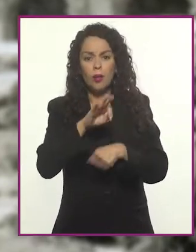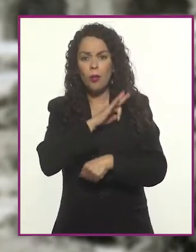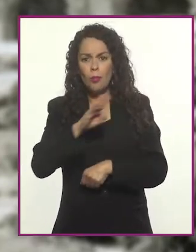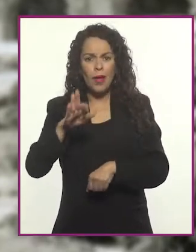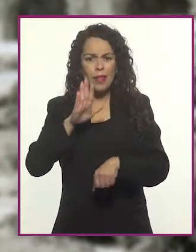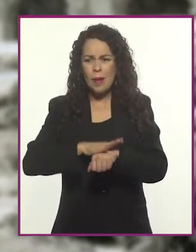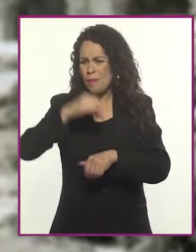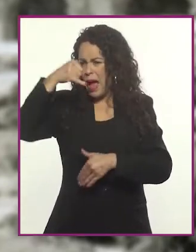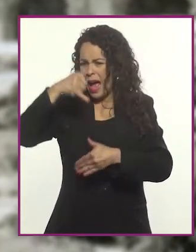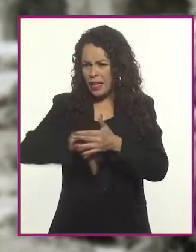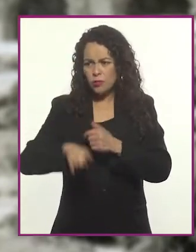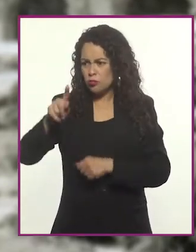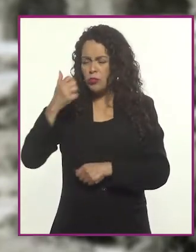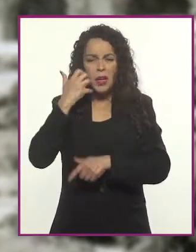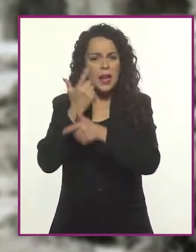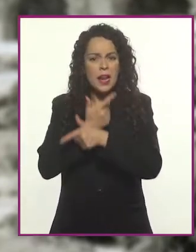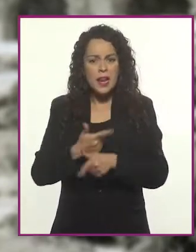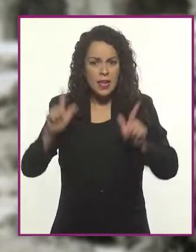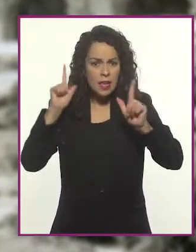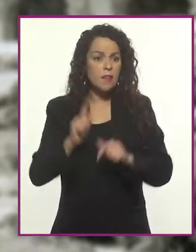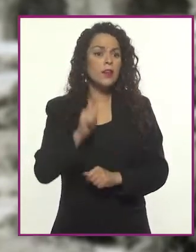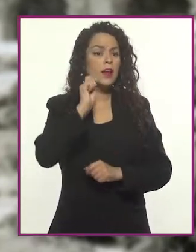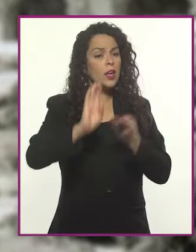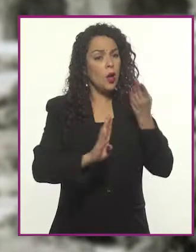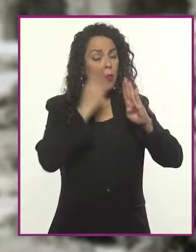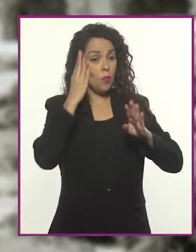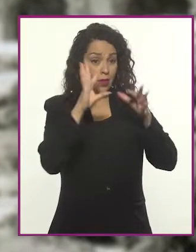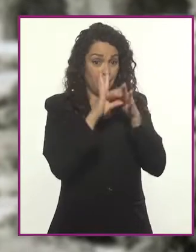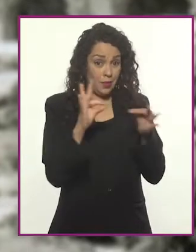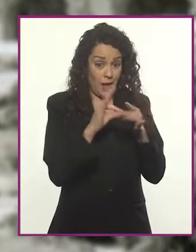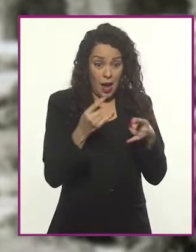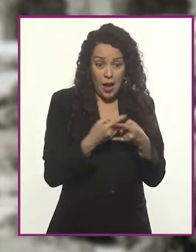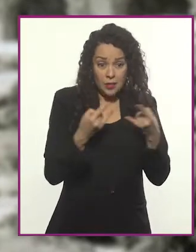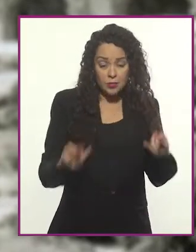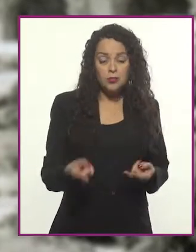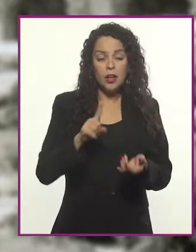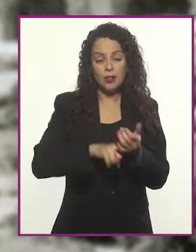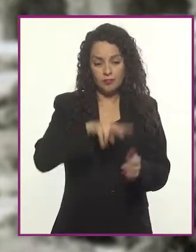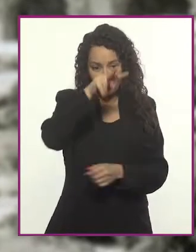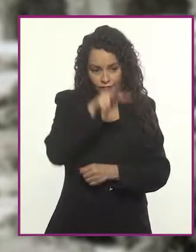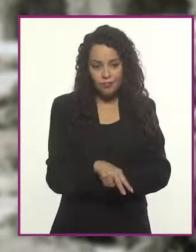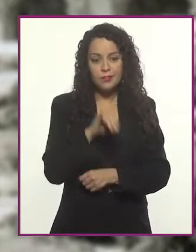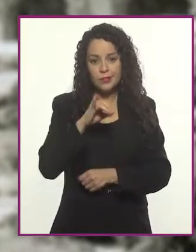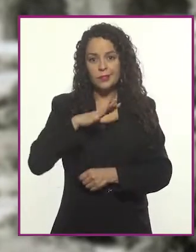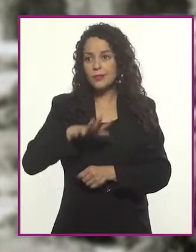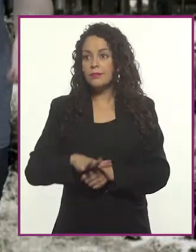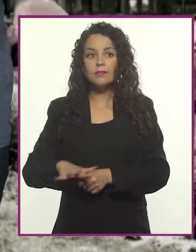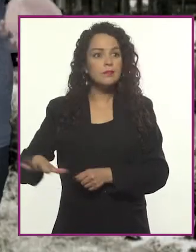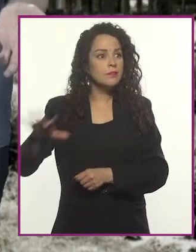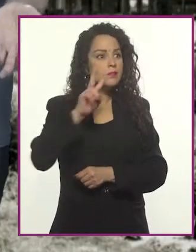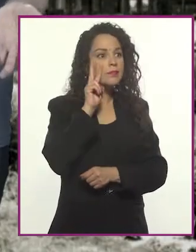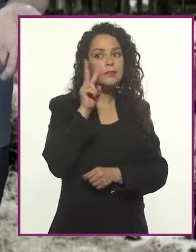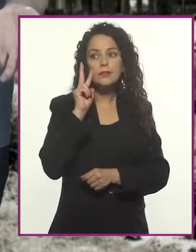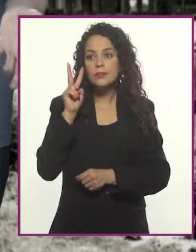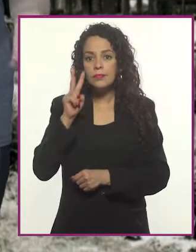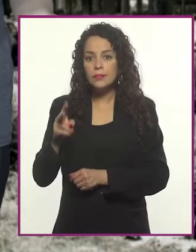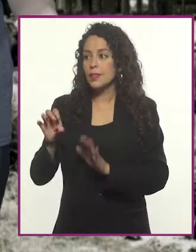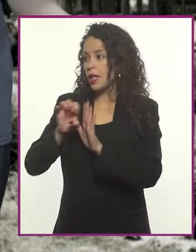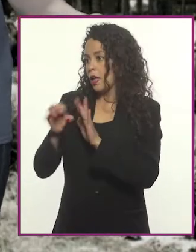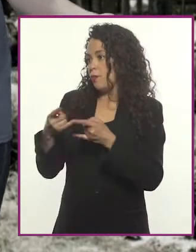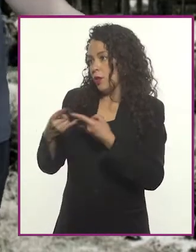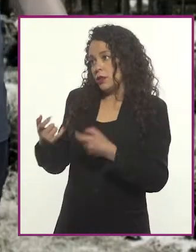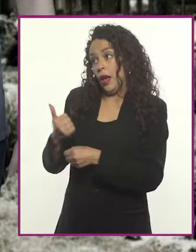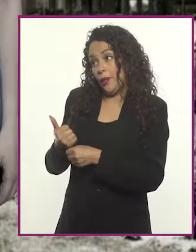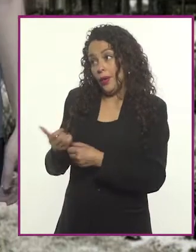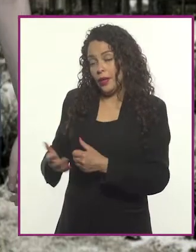detallado como quieras. Muchas veces, el mundo narrado de una historia está basado en la realidad que nos rodea. Como la anécdota del